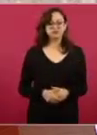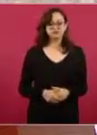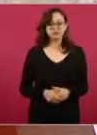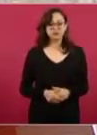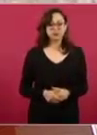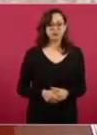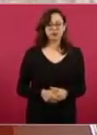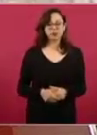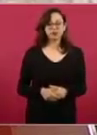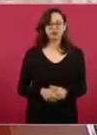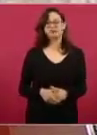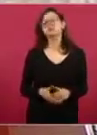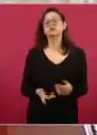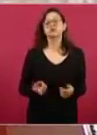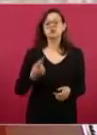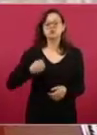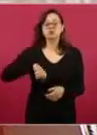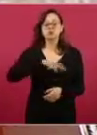1 millón de barriles diarios